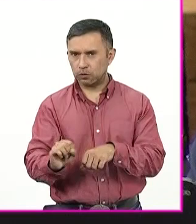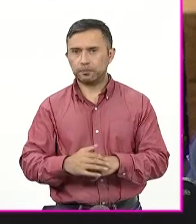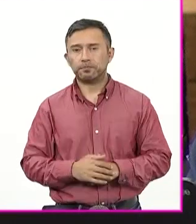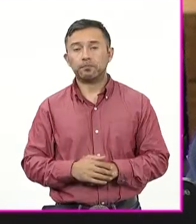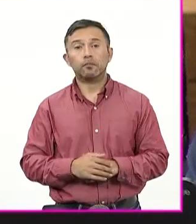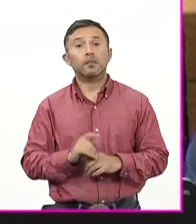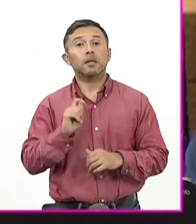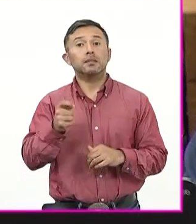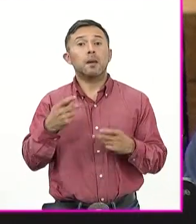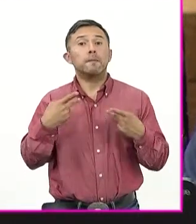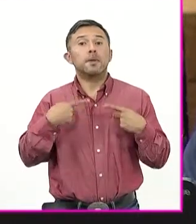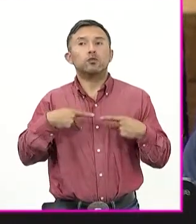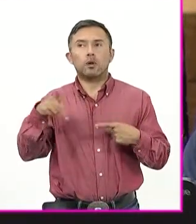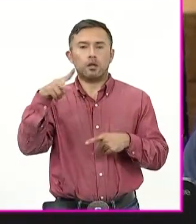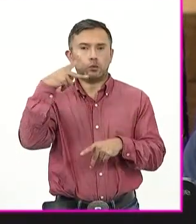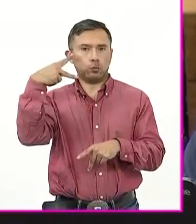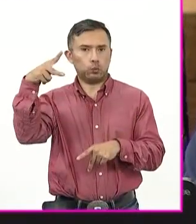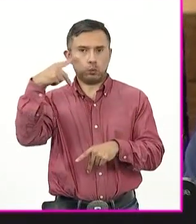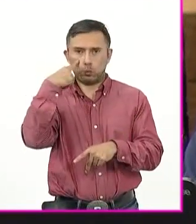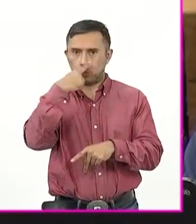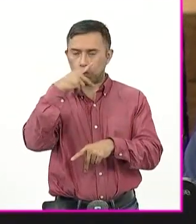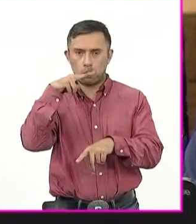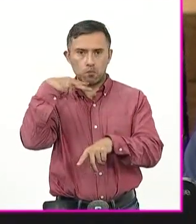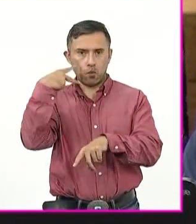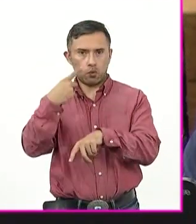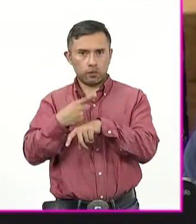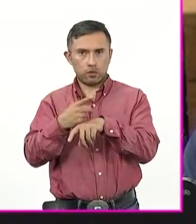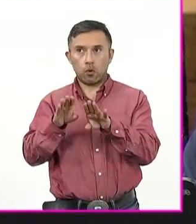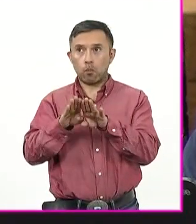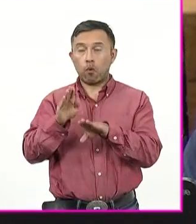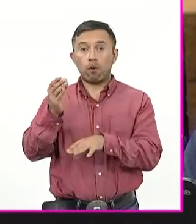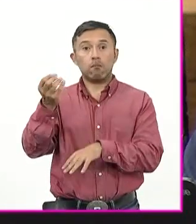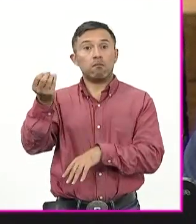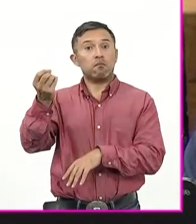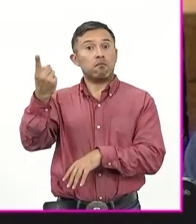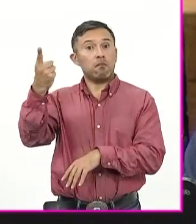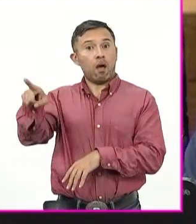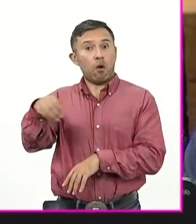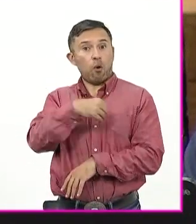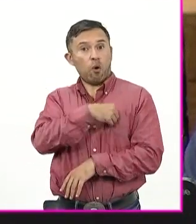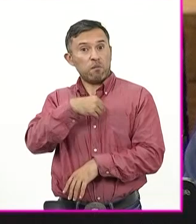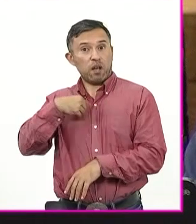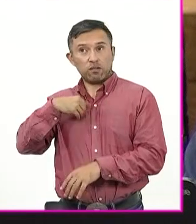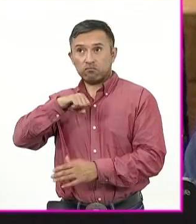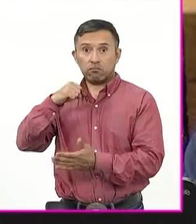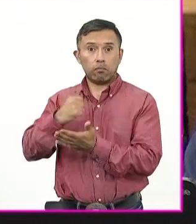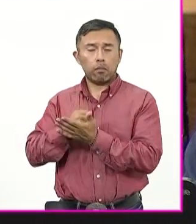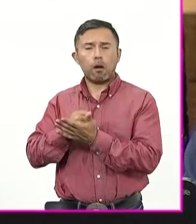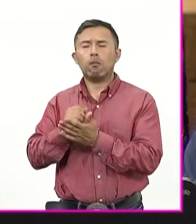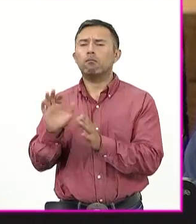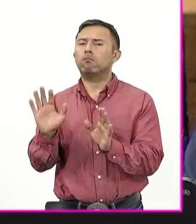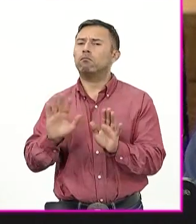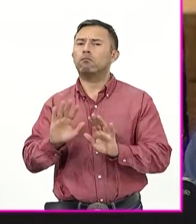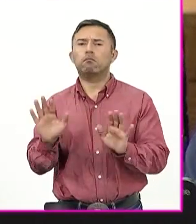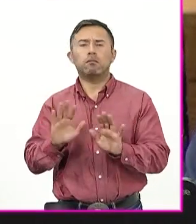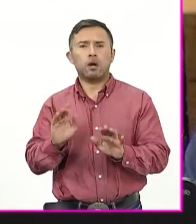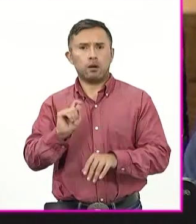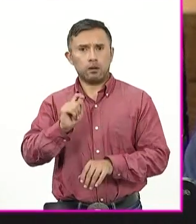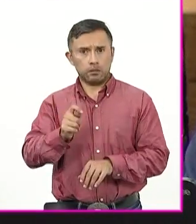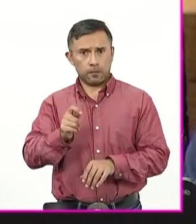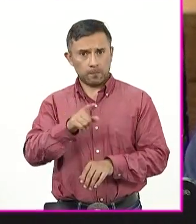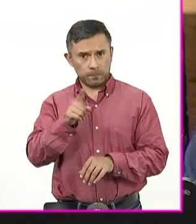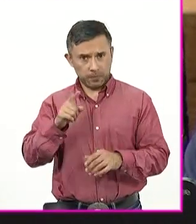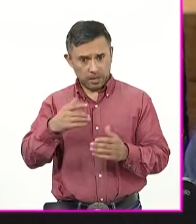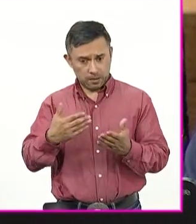no es una obligación taxativa sobre la cual pudiera derivarse alguna otra conducta. Entonces, nosotros no podemos obligar a nadie